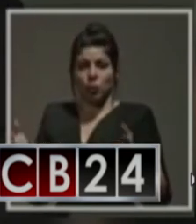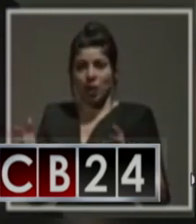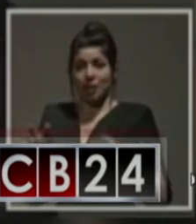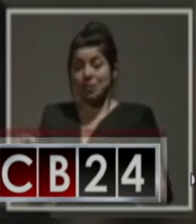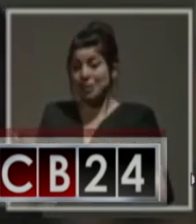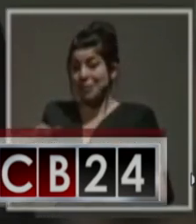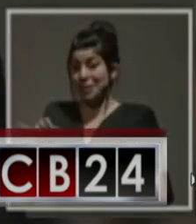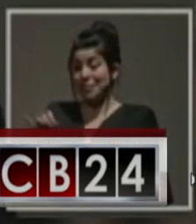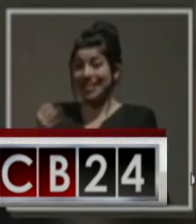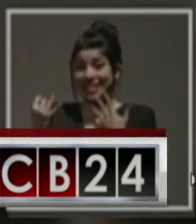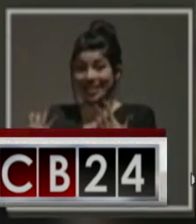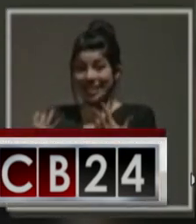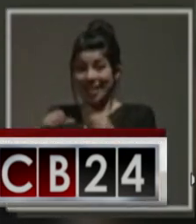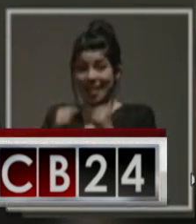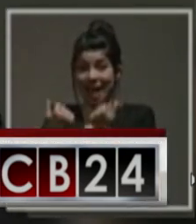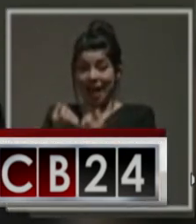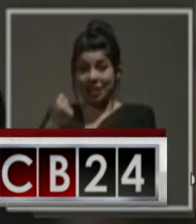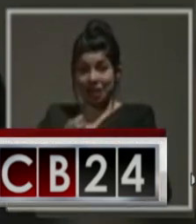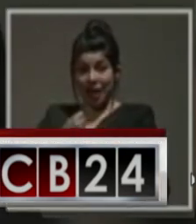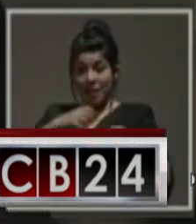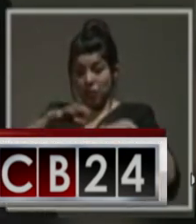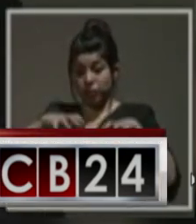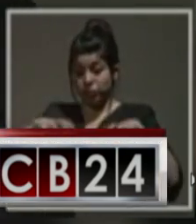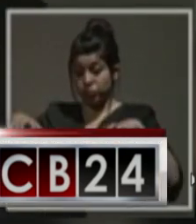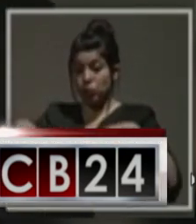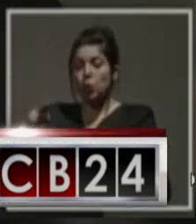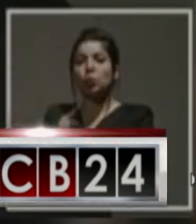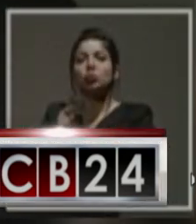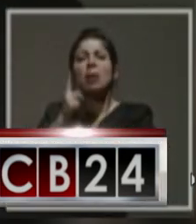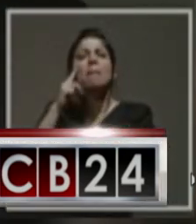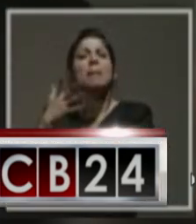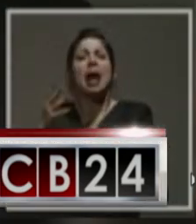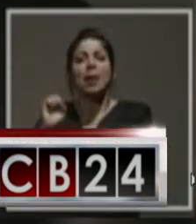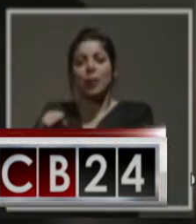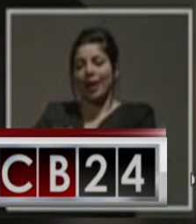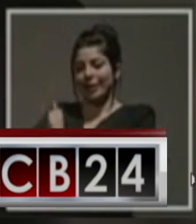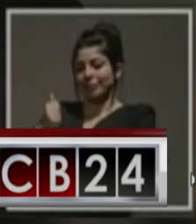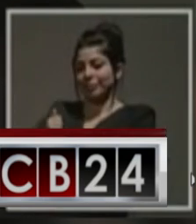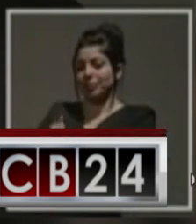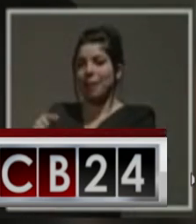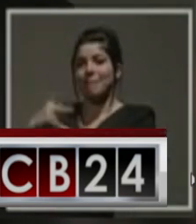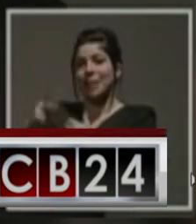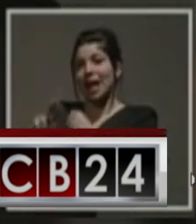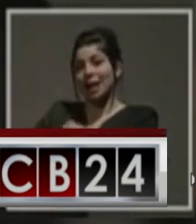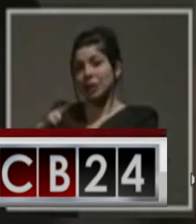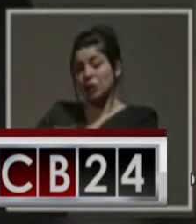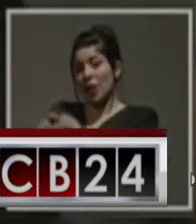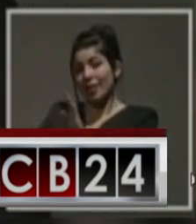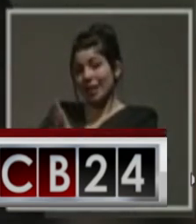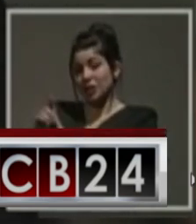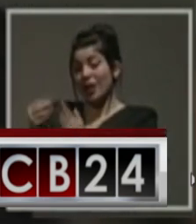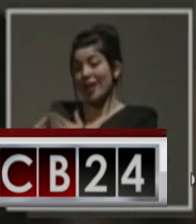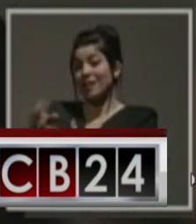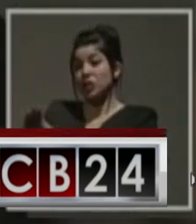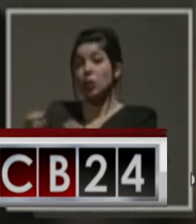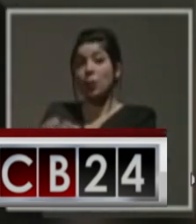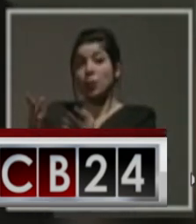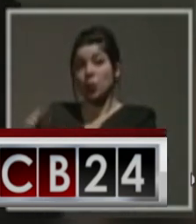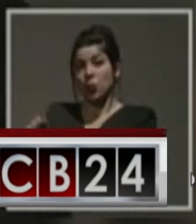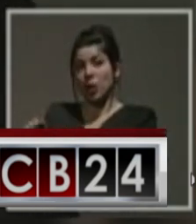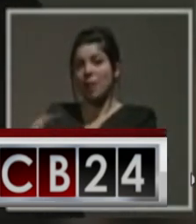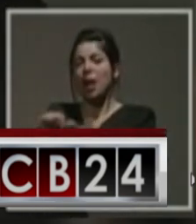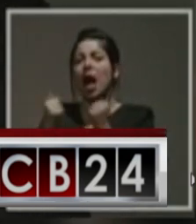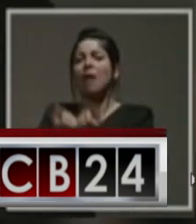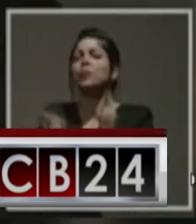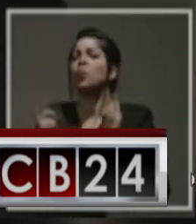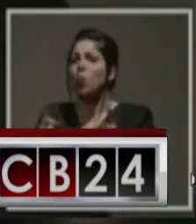esas mismas 7 áreas de trabajo las usamos para estructurar el Plan Nacional de Desarrollo y de Inversión Pública. Estas áreas